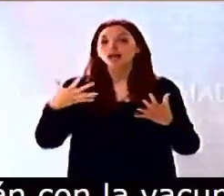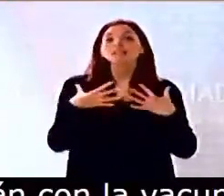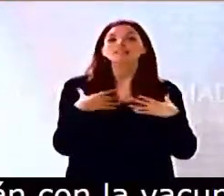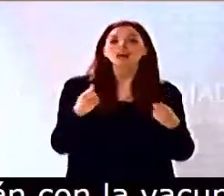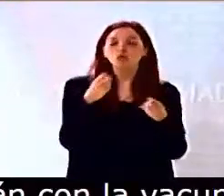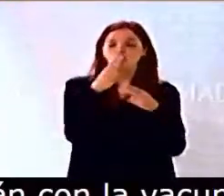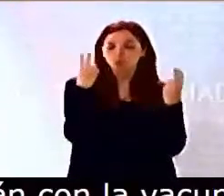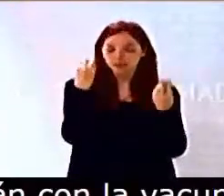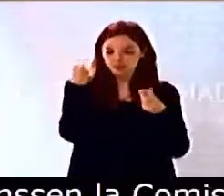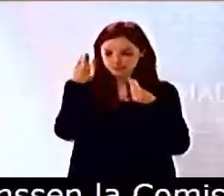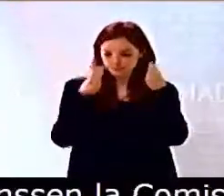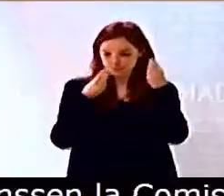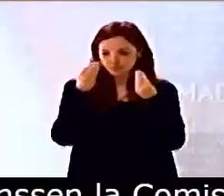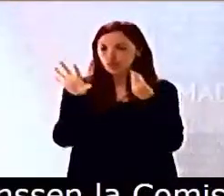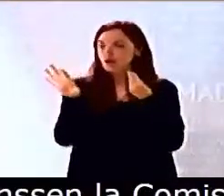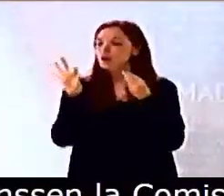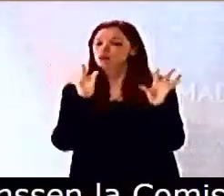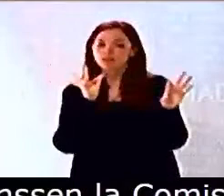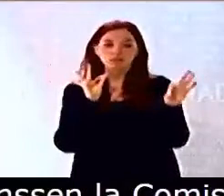ARN mensajero o Janssen.